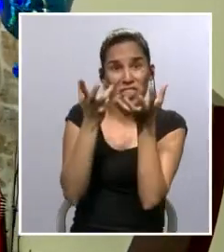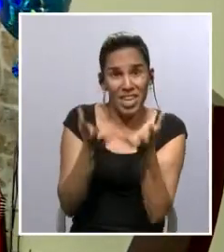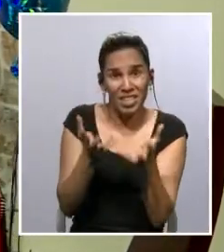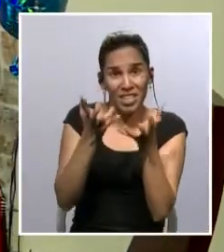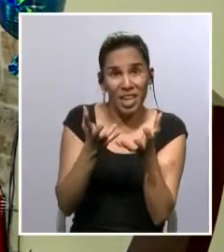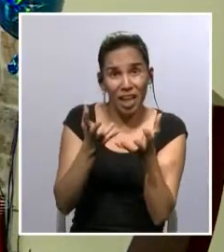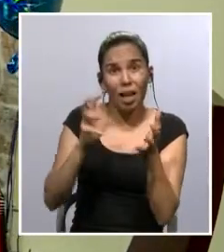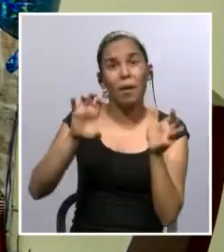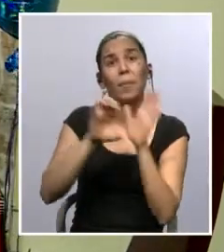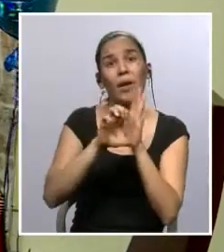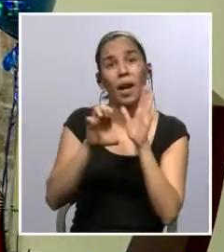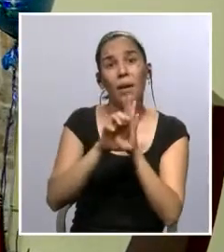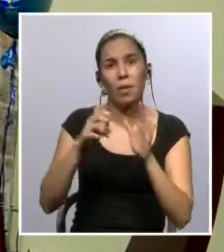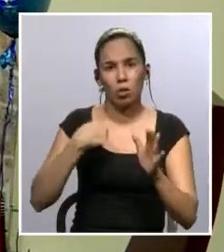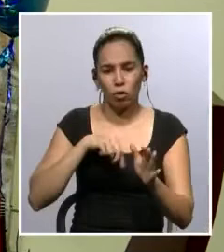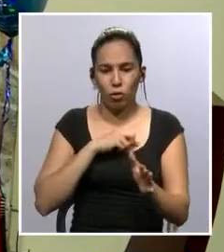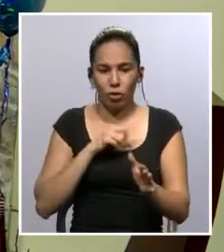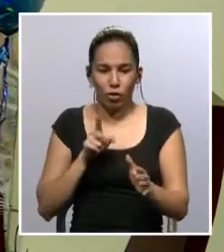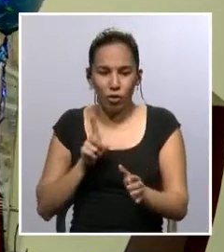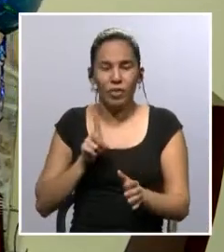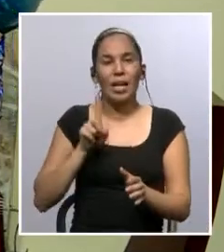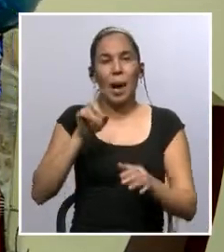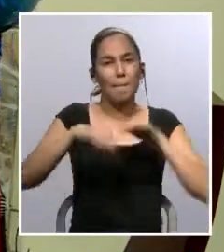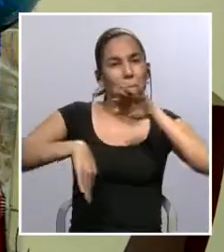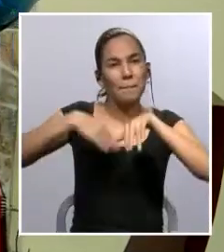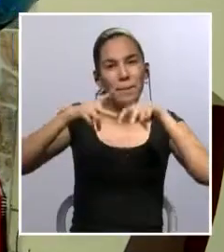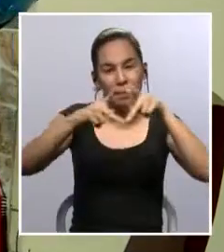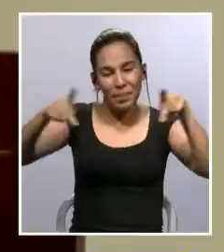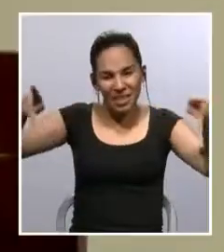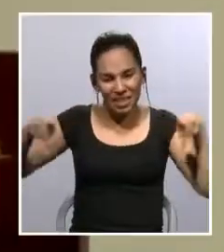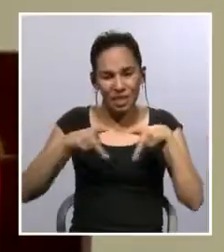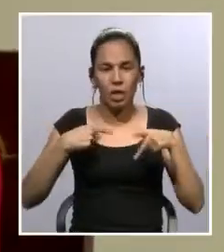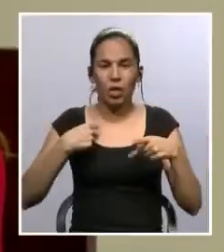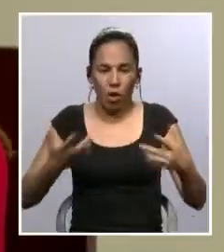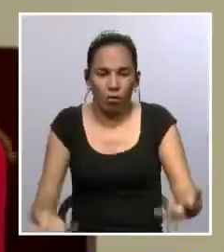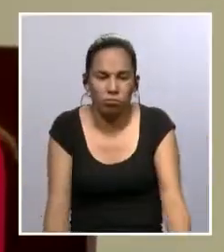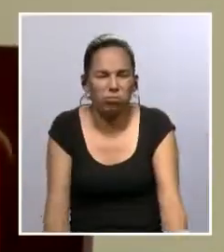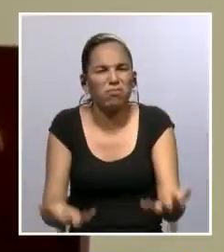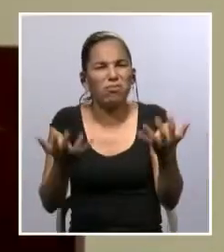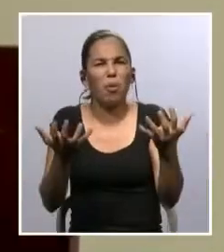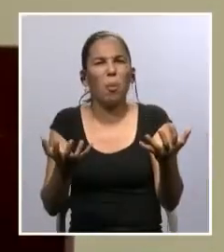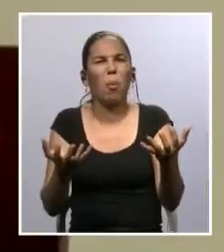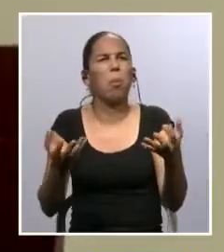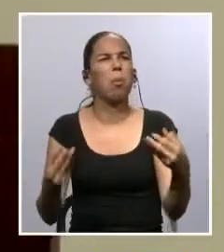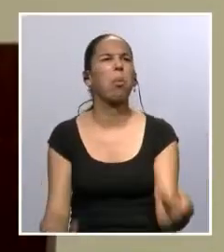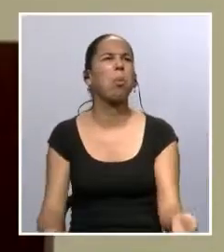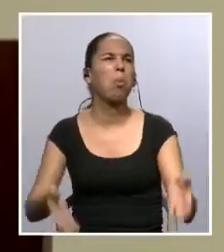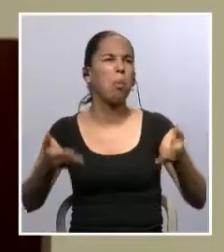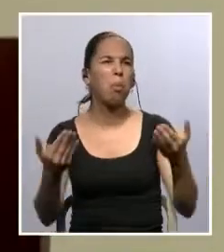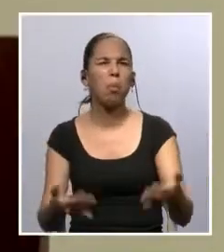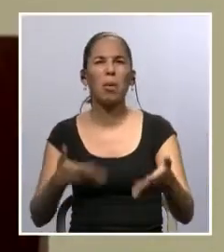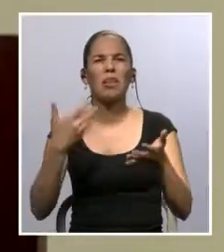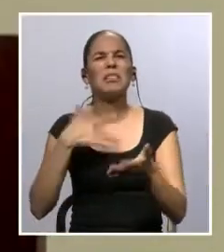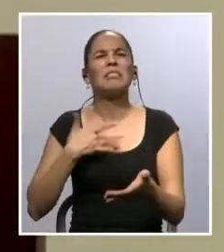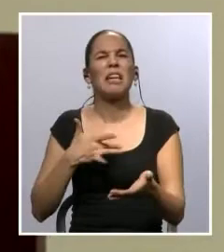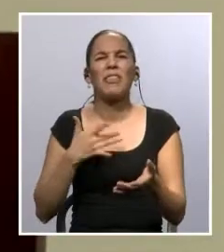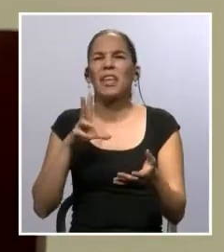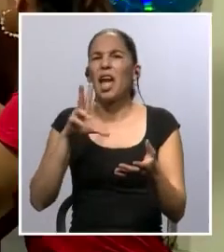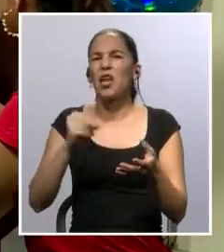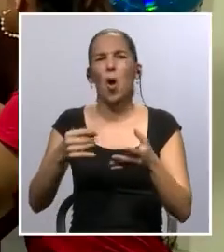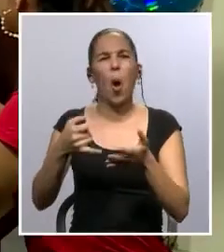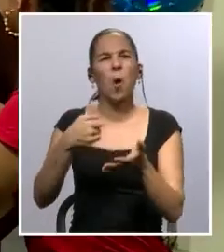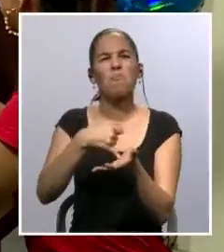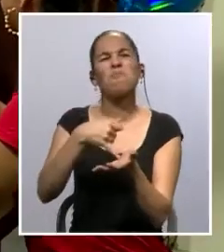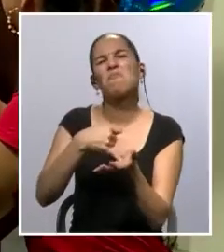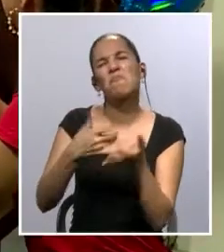a una piscina y alzamos a alguien o levantamos algo, pesamos menos. Sentimos que no pesa. Exactamente, es por un tema de